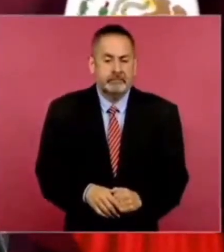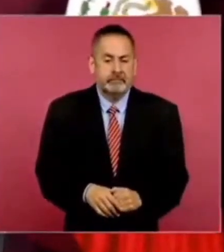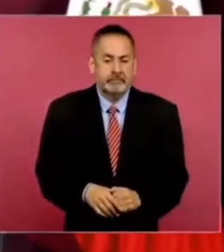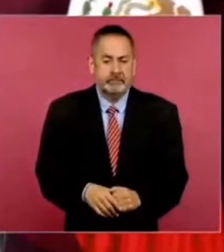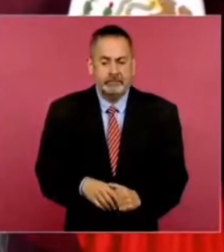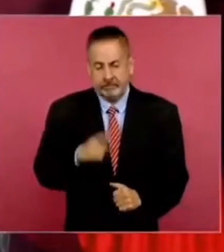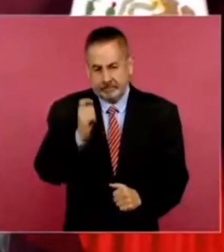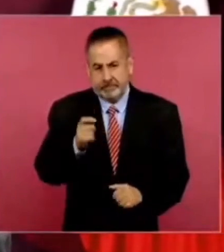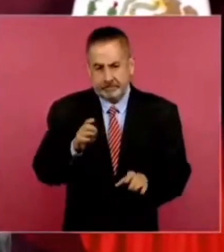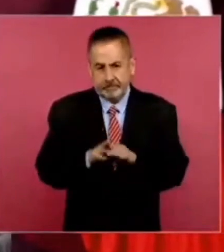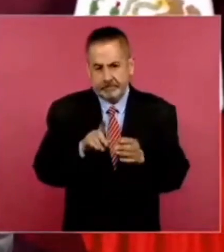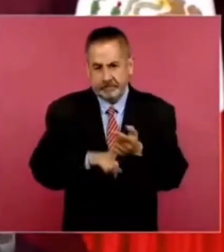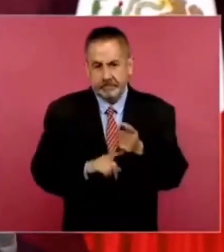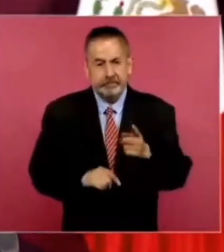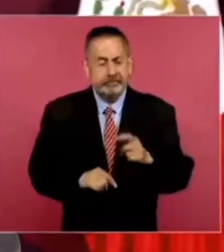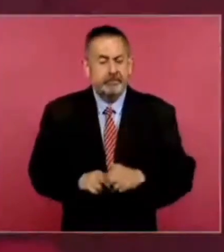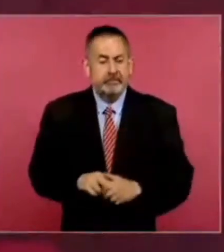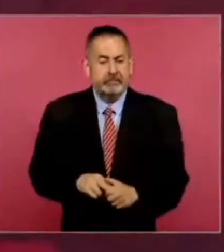Entonces,